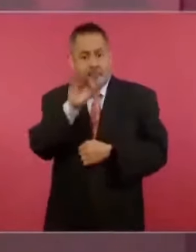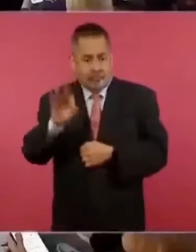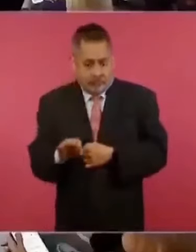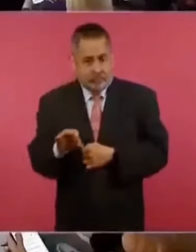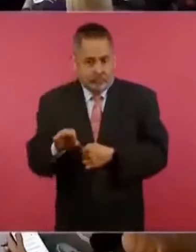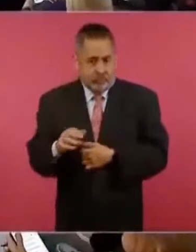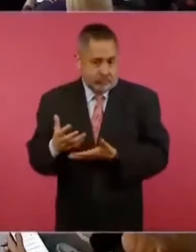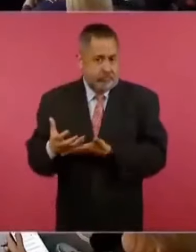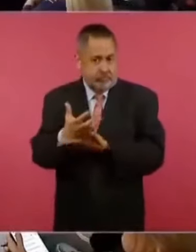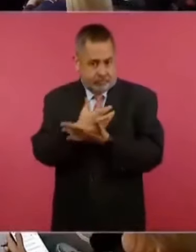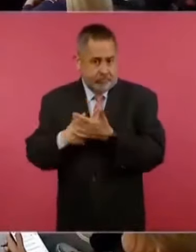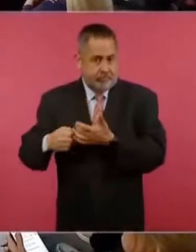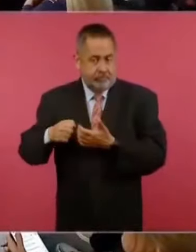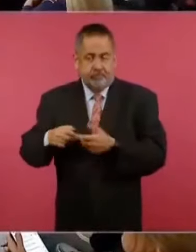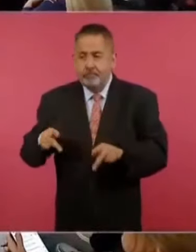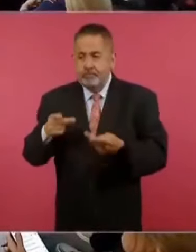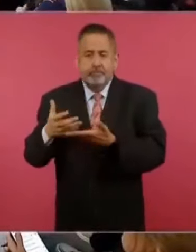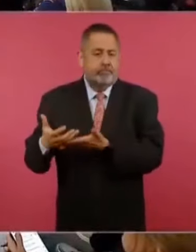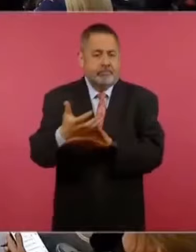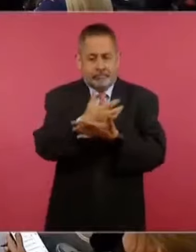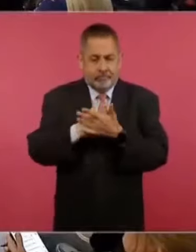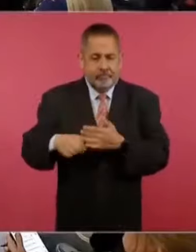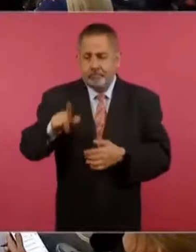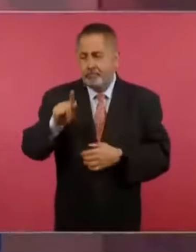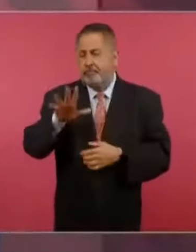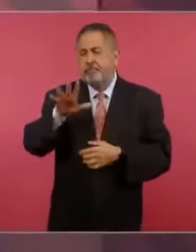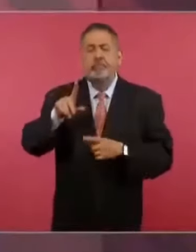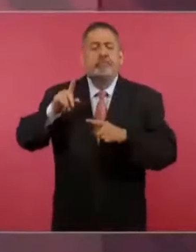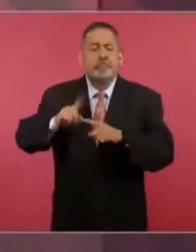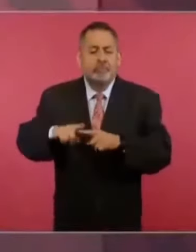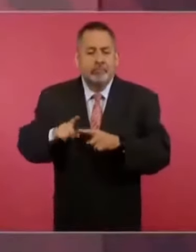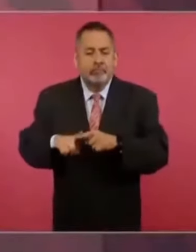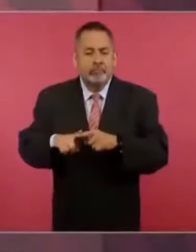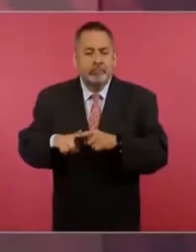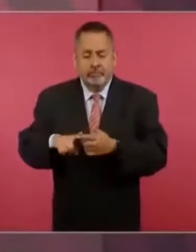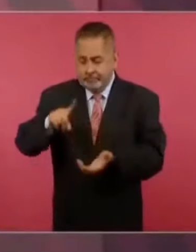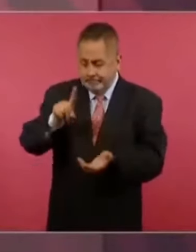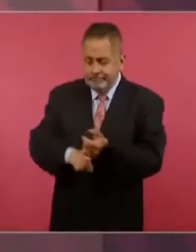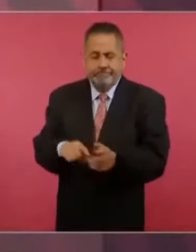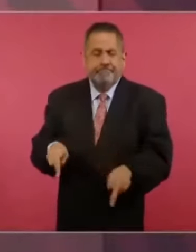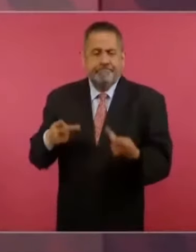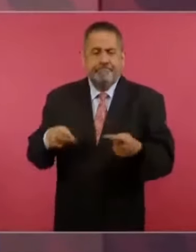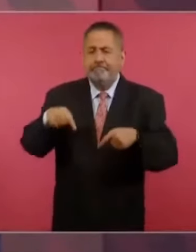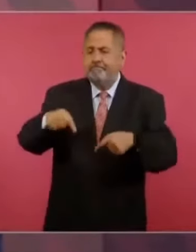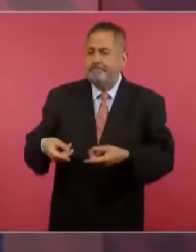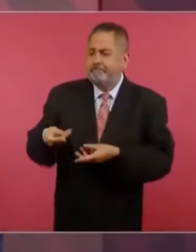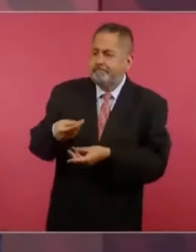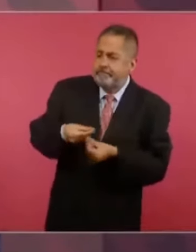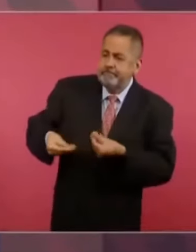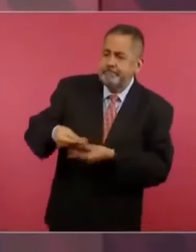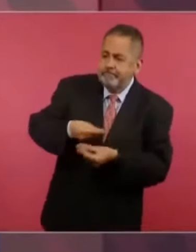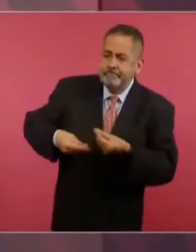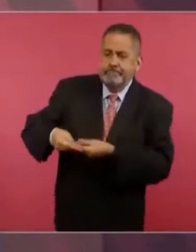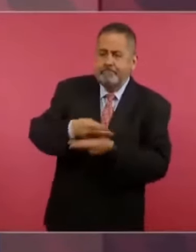75% de los ingresos de Pemex provienen del mercado interno.